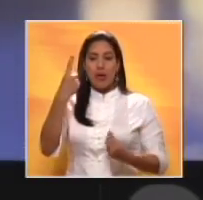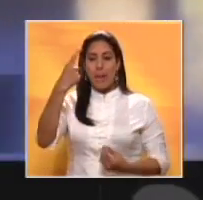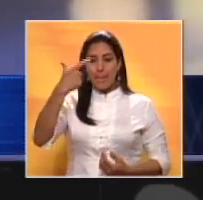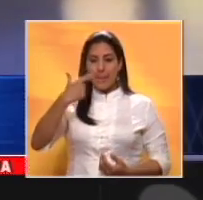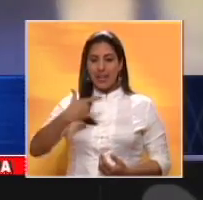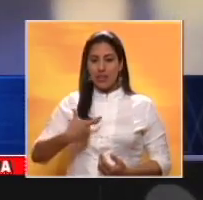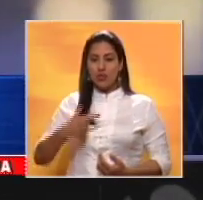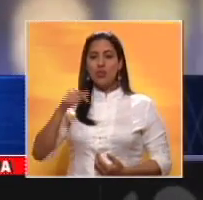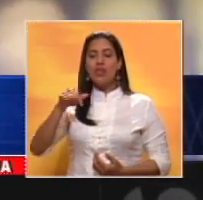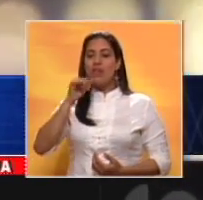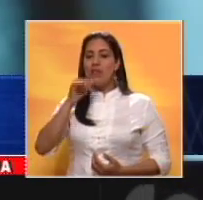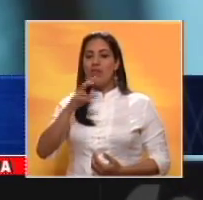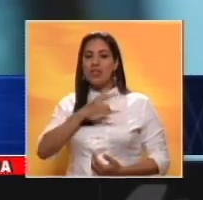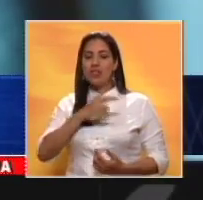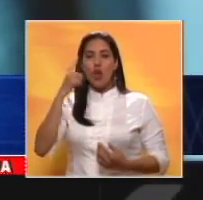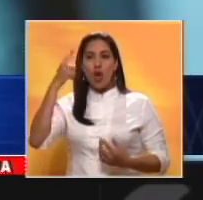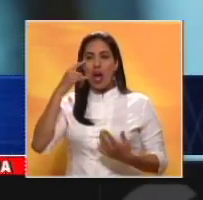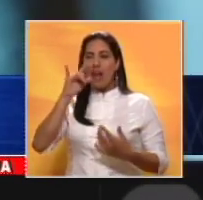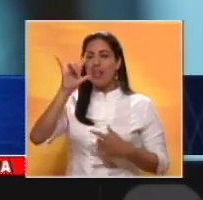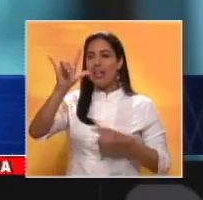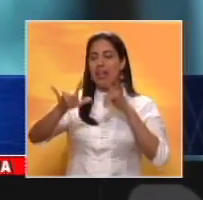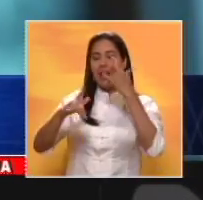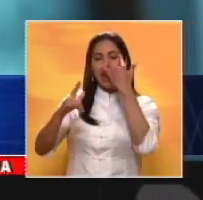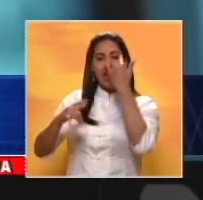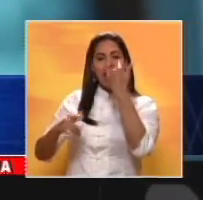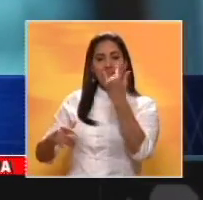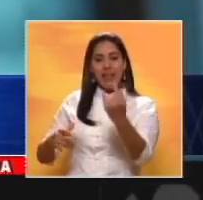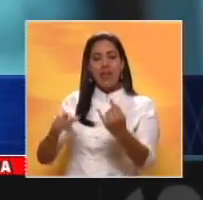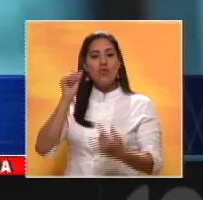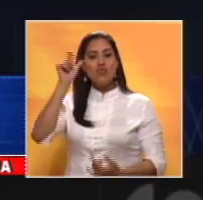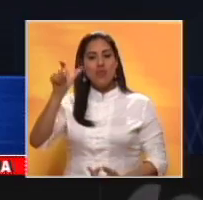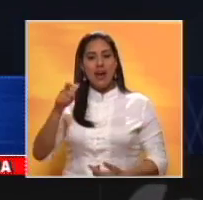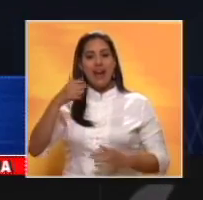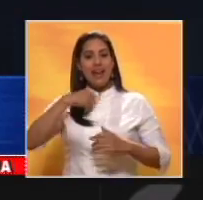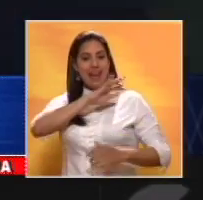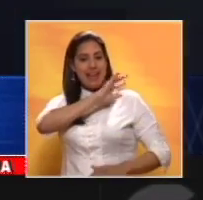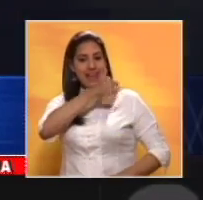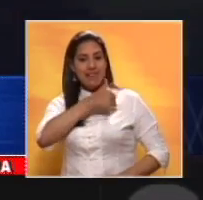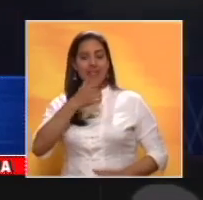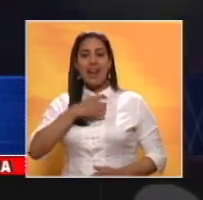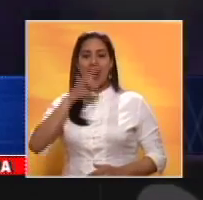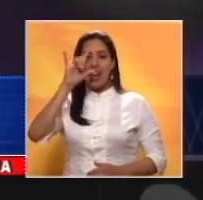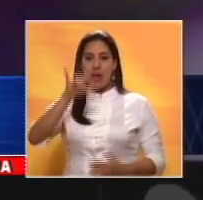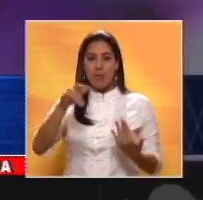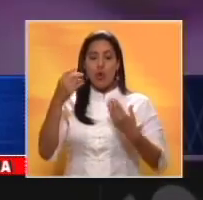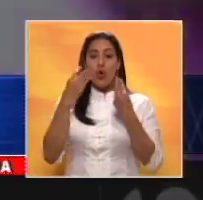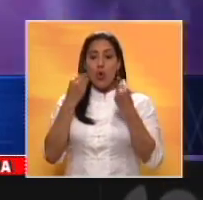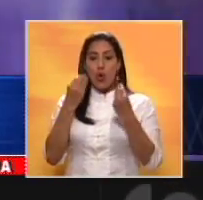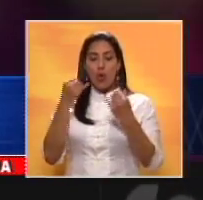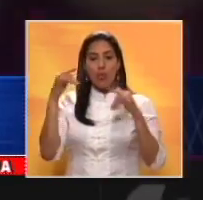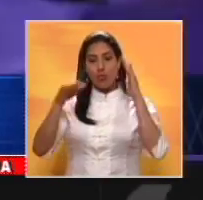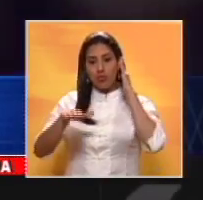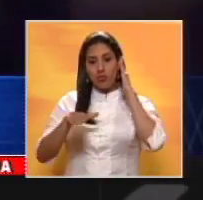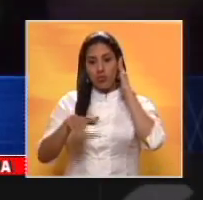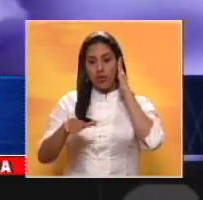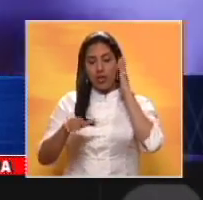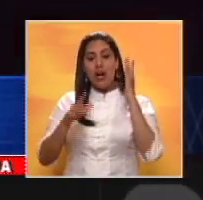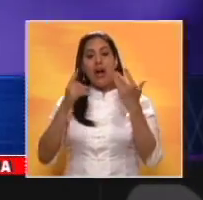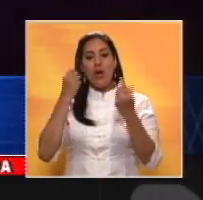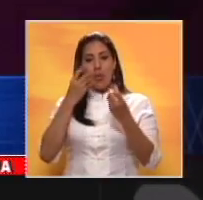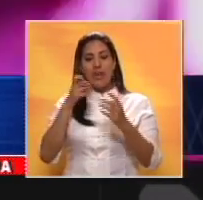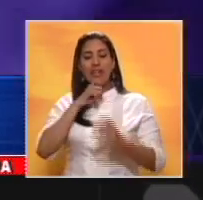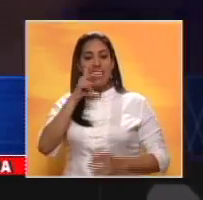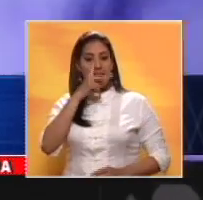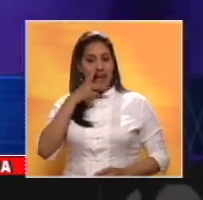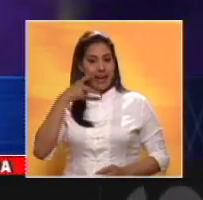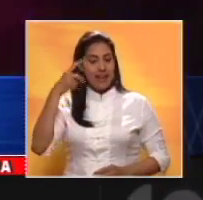persona aquí en el noticiero que está locamente enamorada de él, Belkis Sánchez. Gianluca Bacci se estrena como DJ. Los detalles con